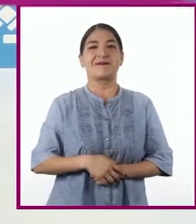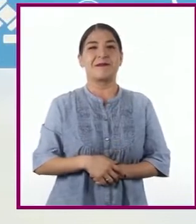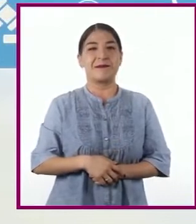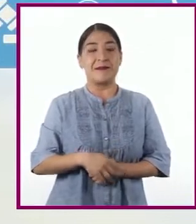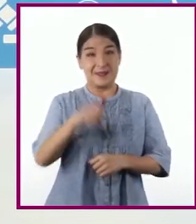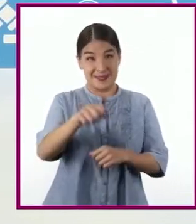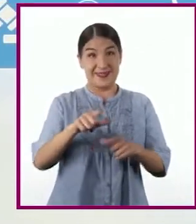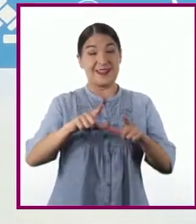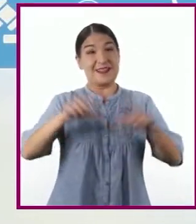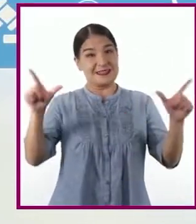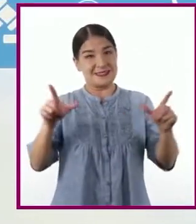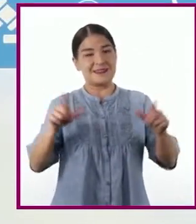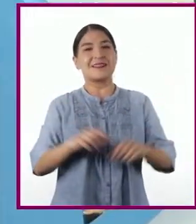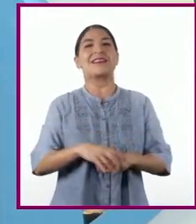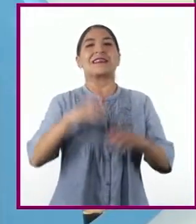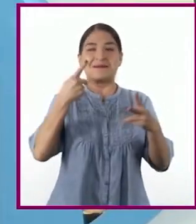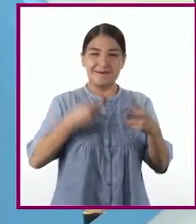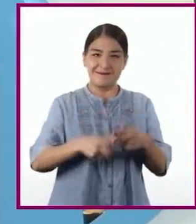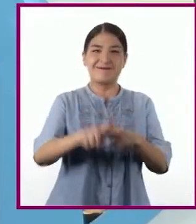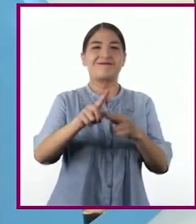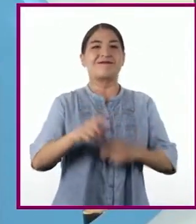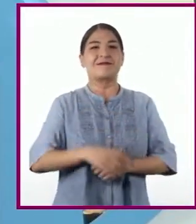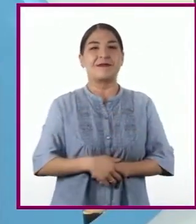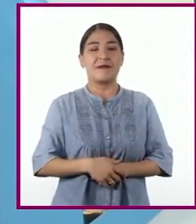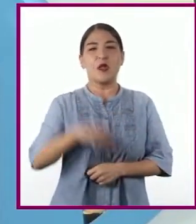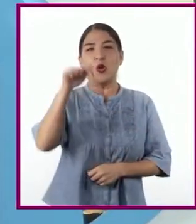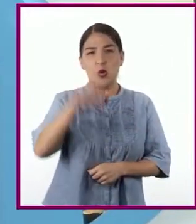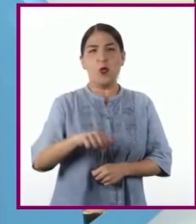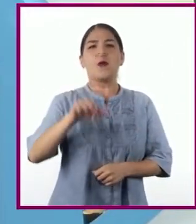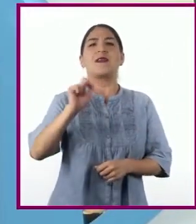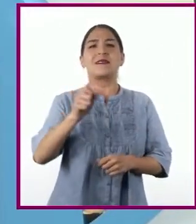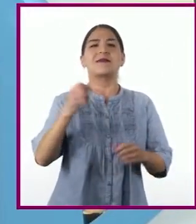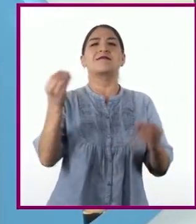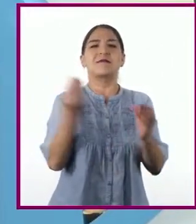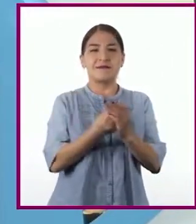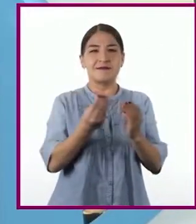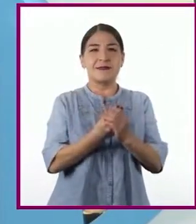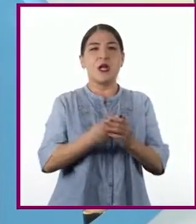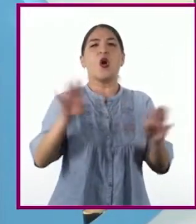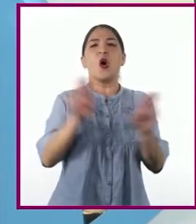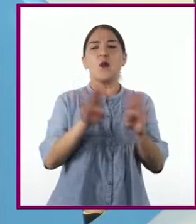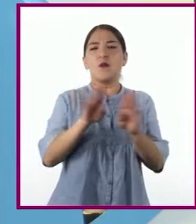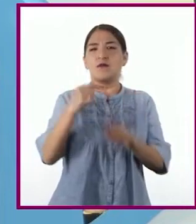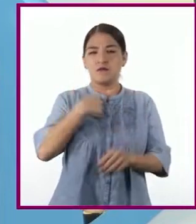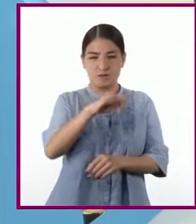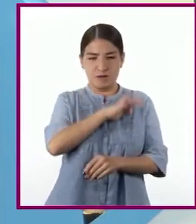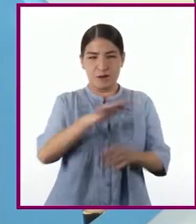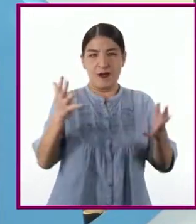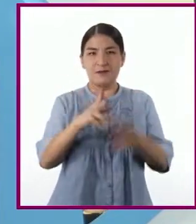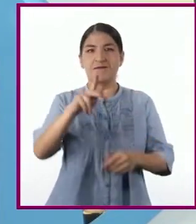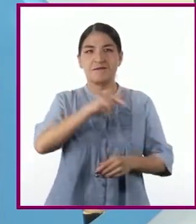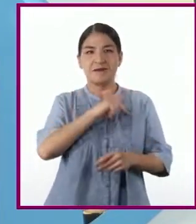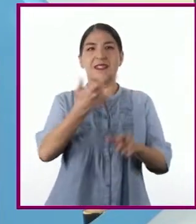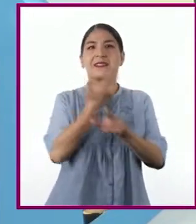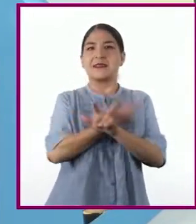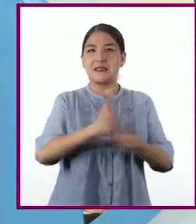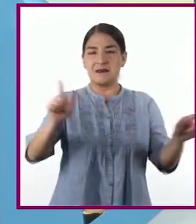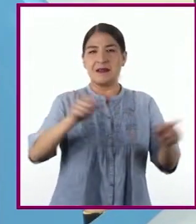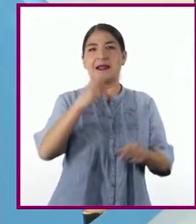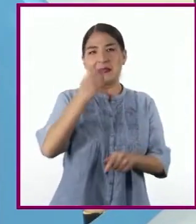¿Están listos? ¡Comenzamos! El tema de hoy se llama ¿Cómo puedo ejercer las libertades en la